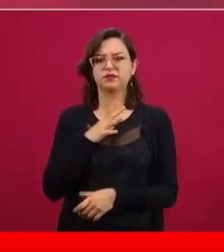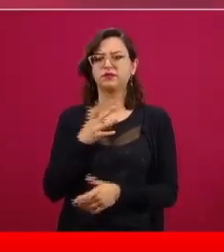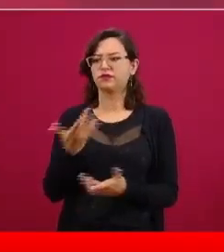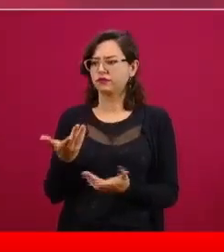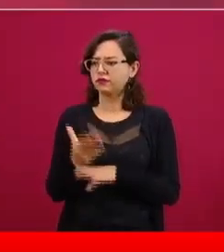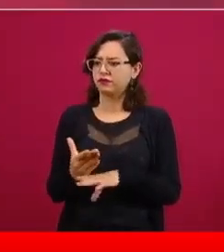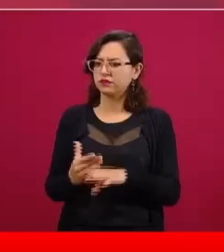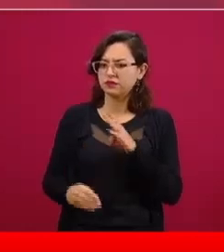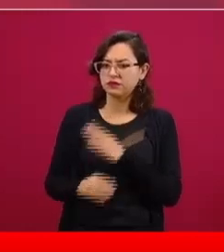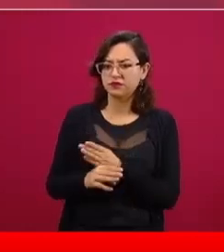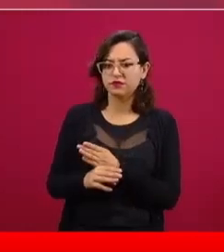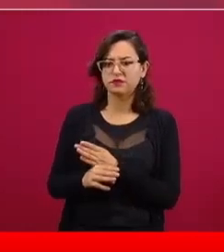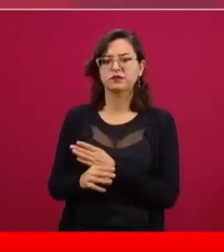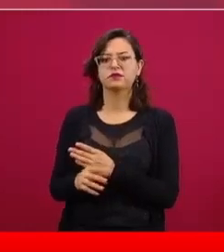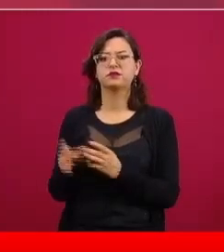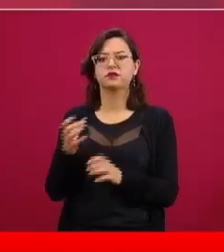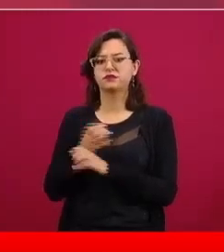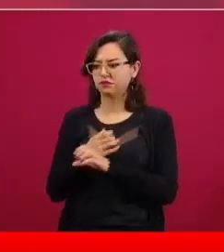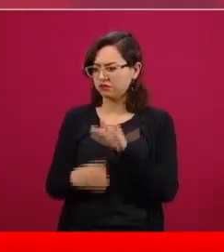materiales